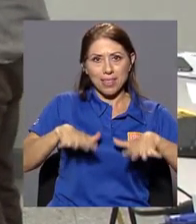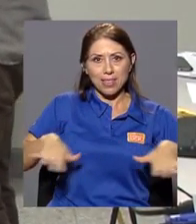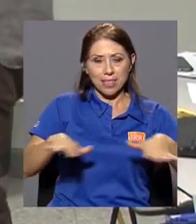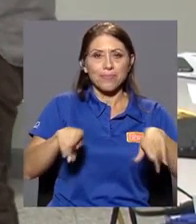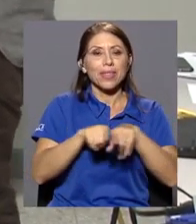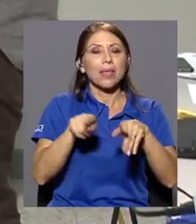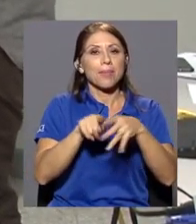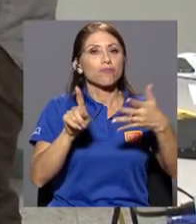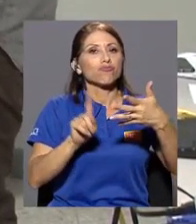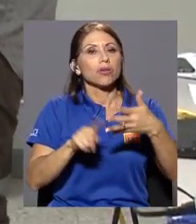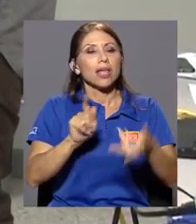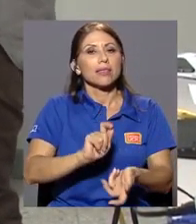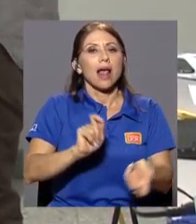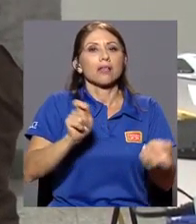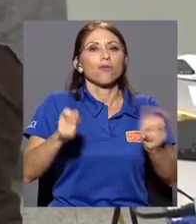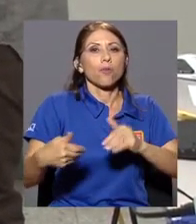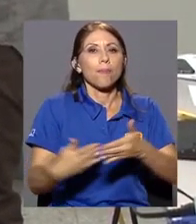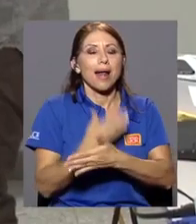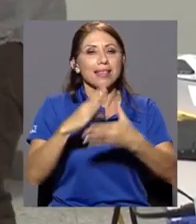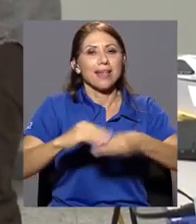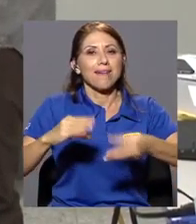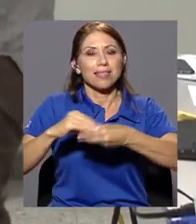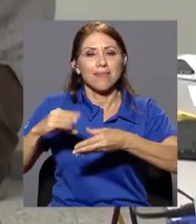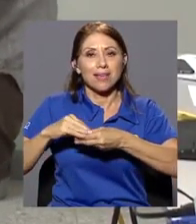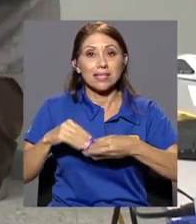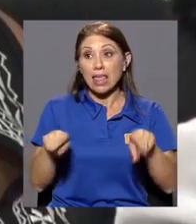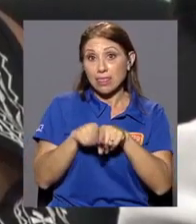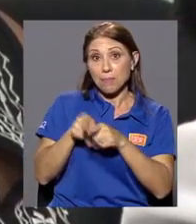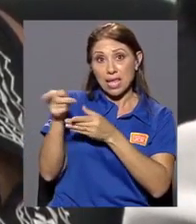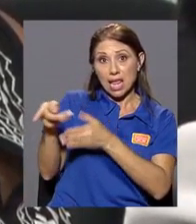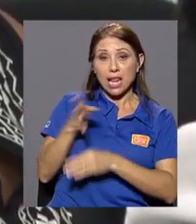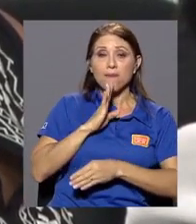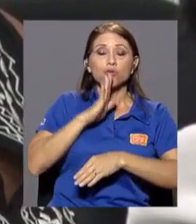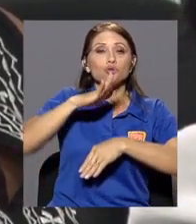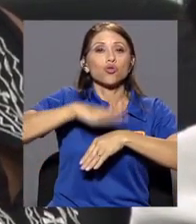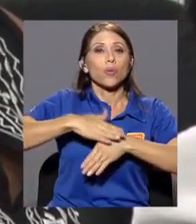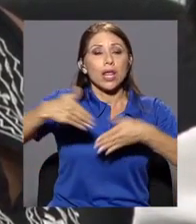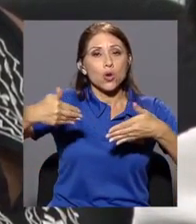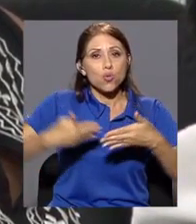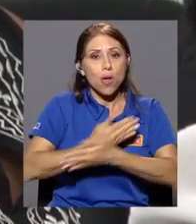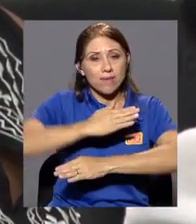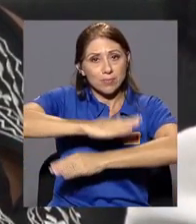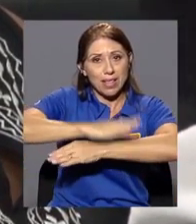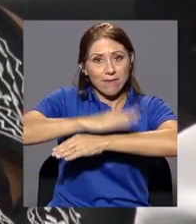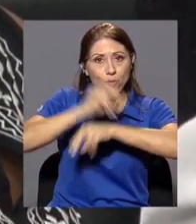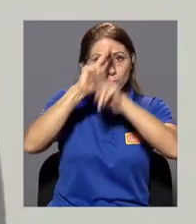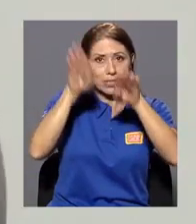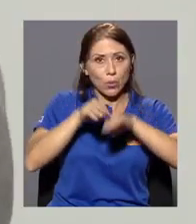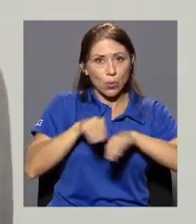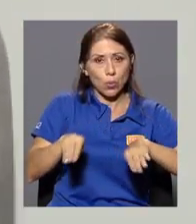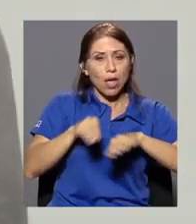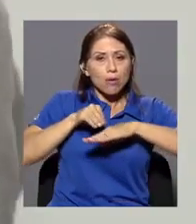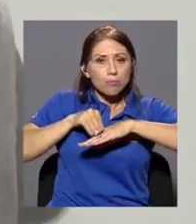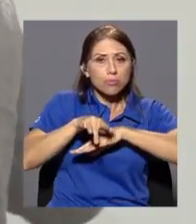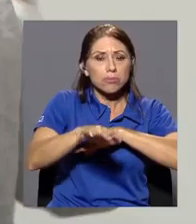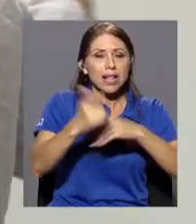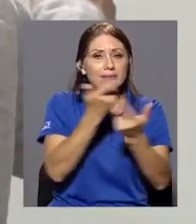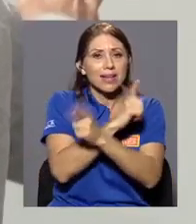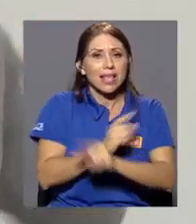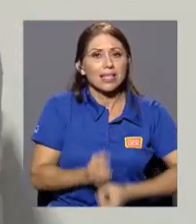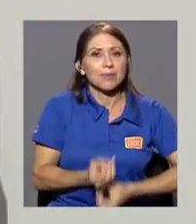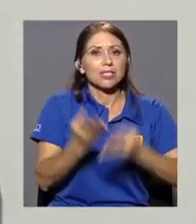las narrativas. El comunicador enfatizó también cómo las nuevas plataformas mediáticas inciden en la libertad de expresión y se convierten